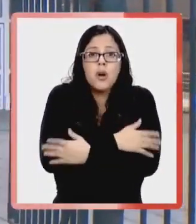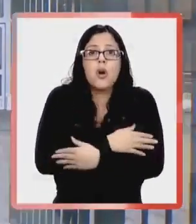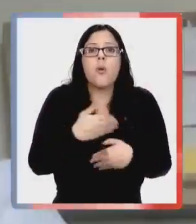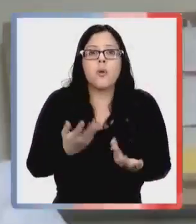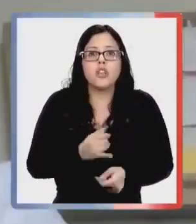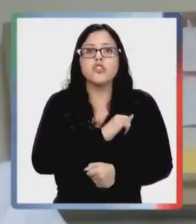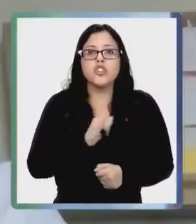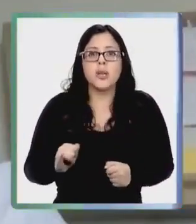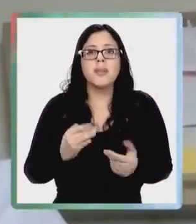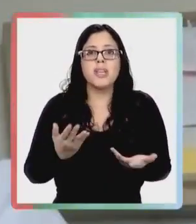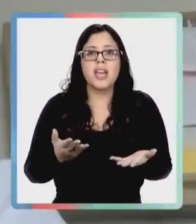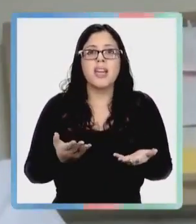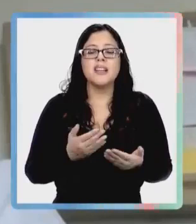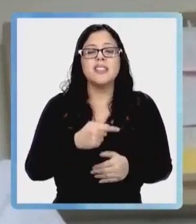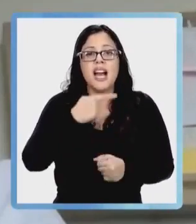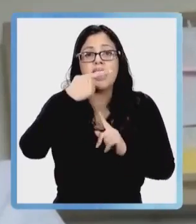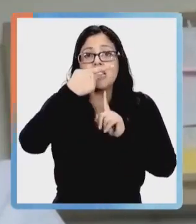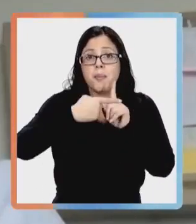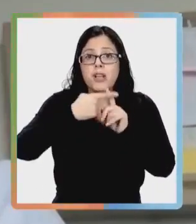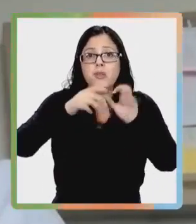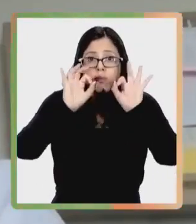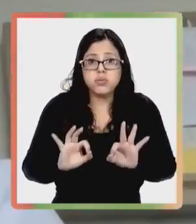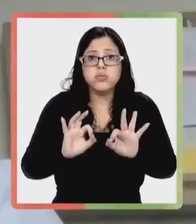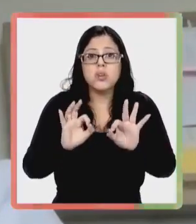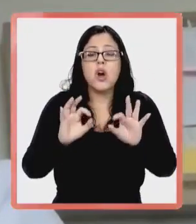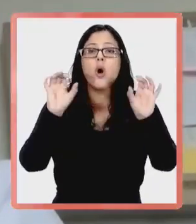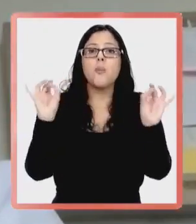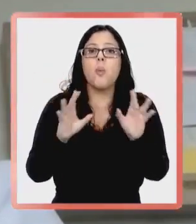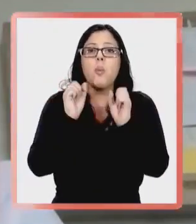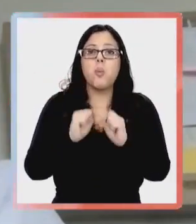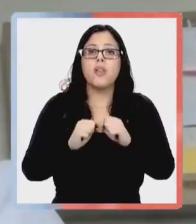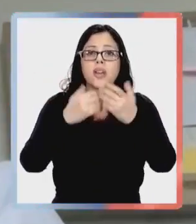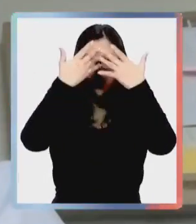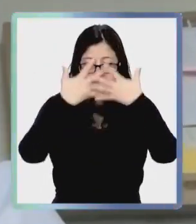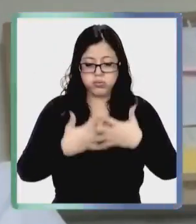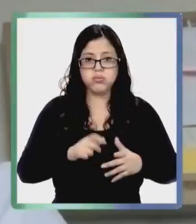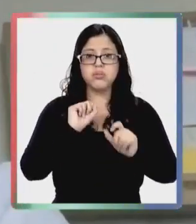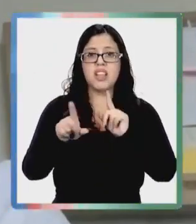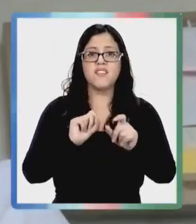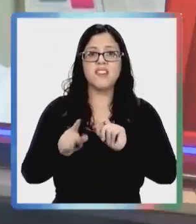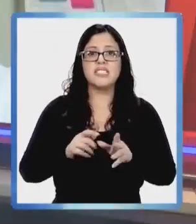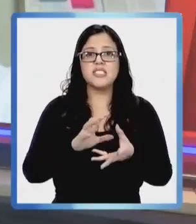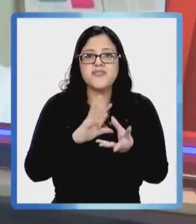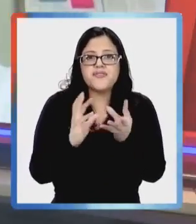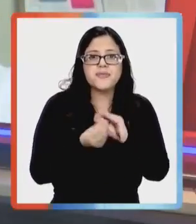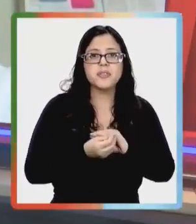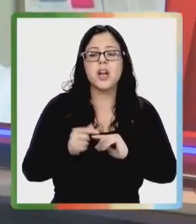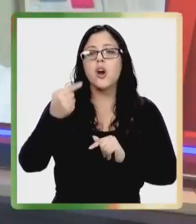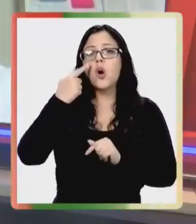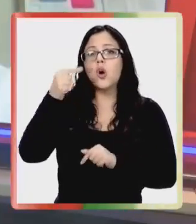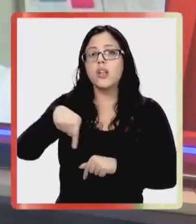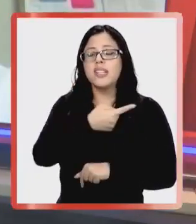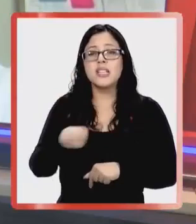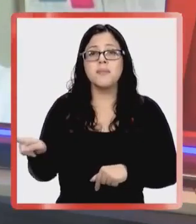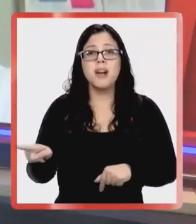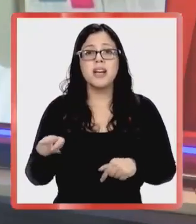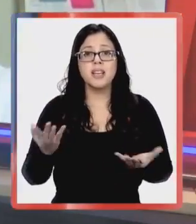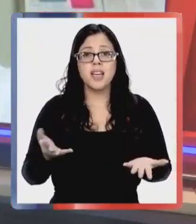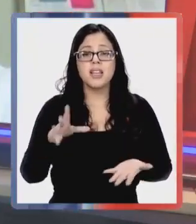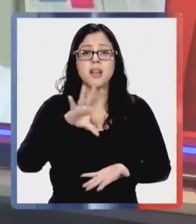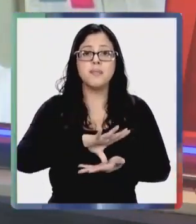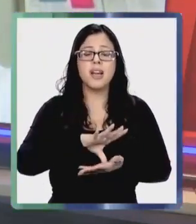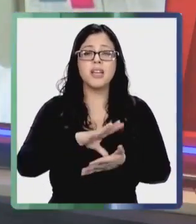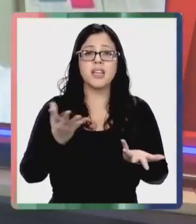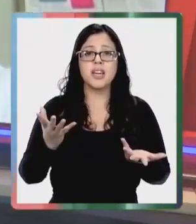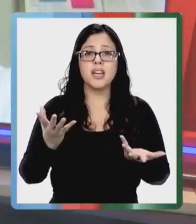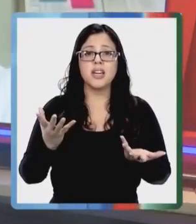tan importante mantenerlo con temperatura adecuada, también puede disminuir su aparato defensivo. En esta semana, doctor, hemos vivido en